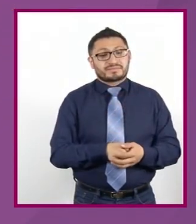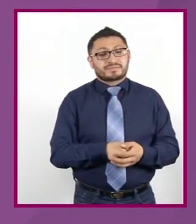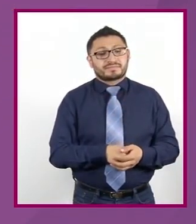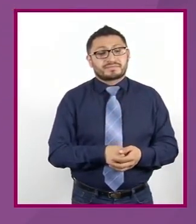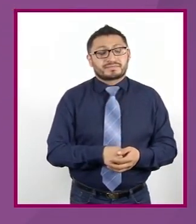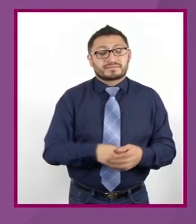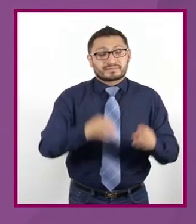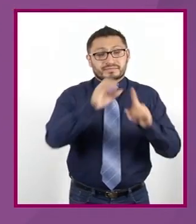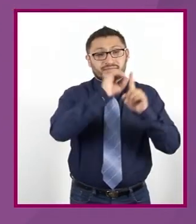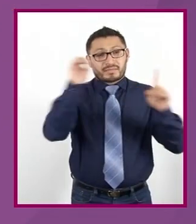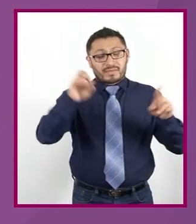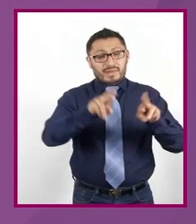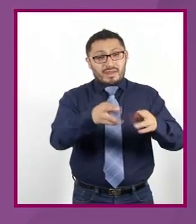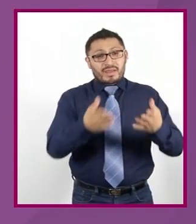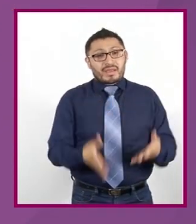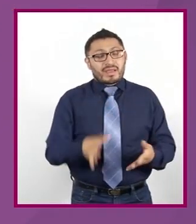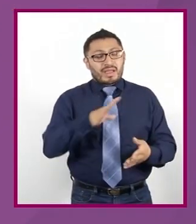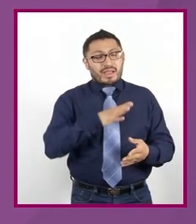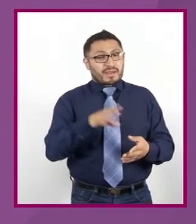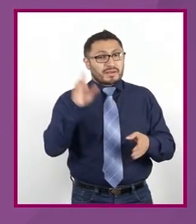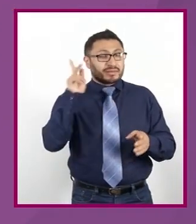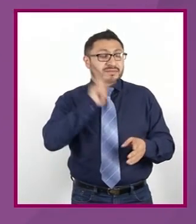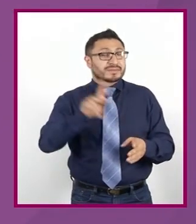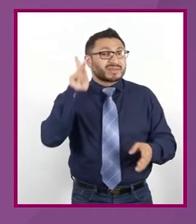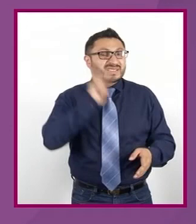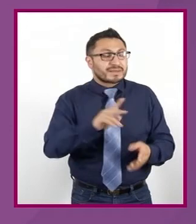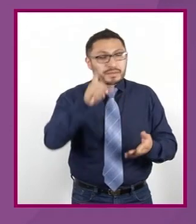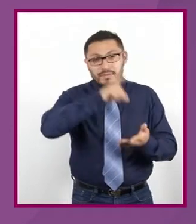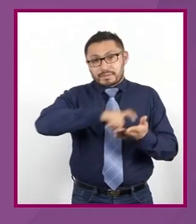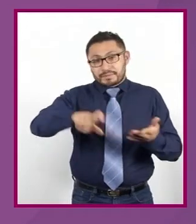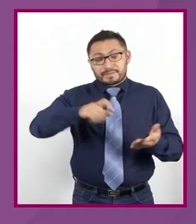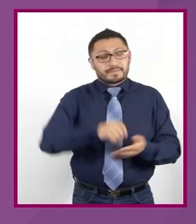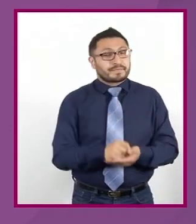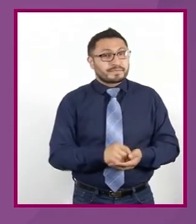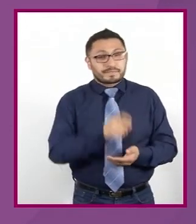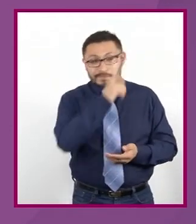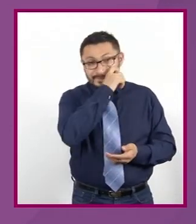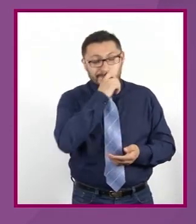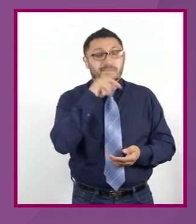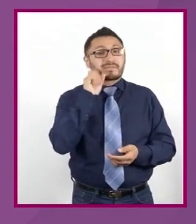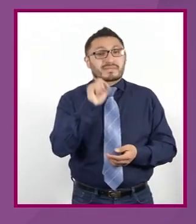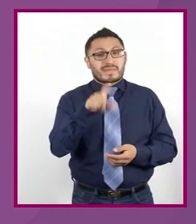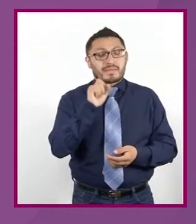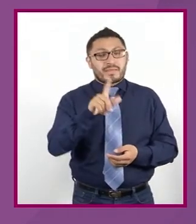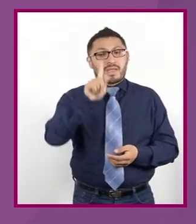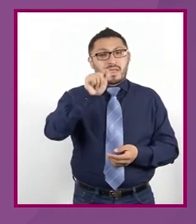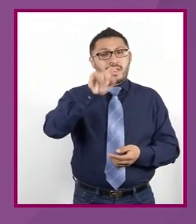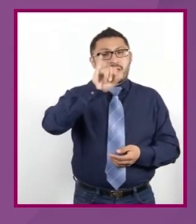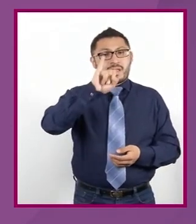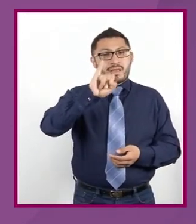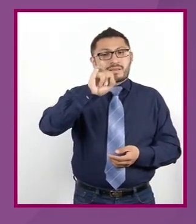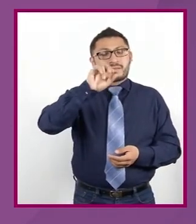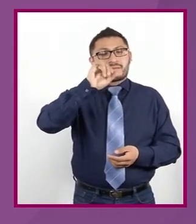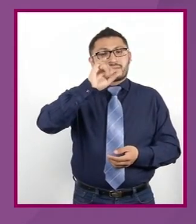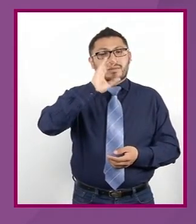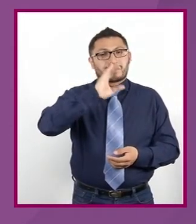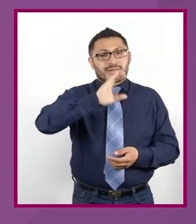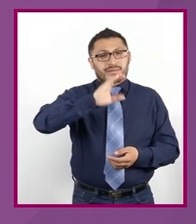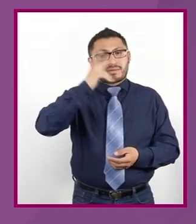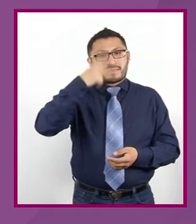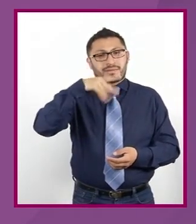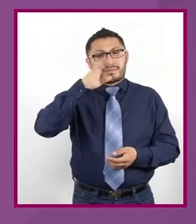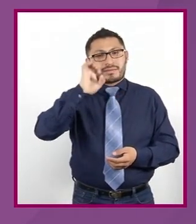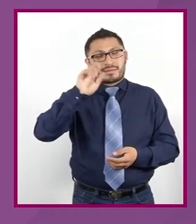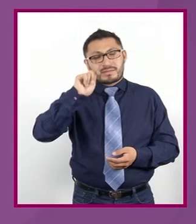La estructura del recibo nota comprobante de compra, también llamado ticket. Nombre de quien emite